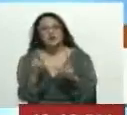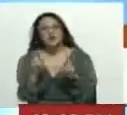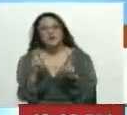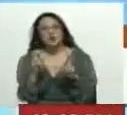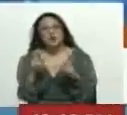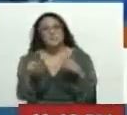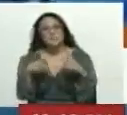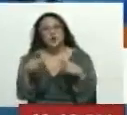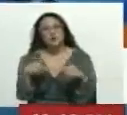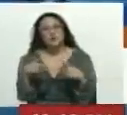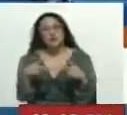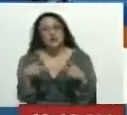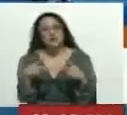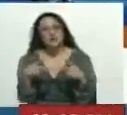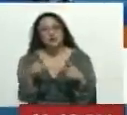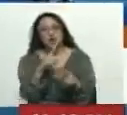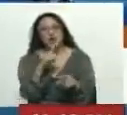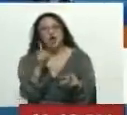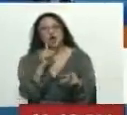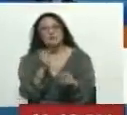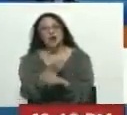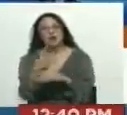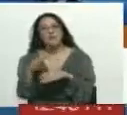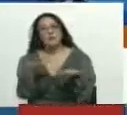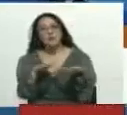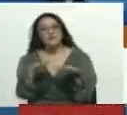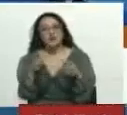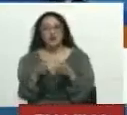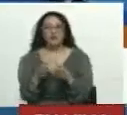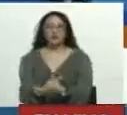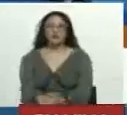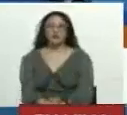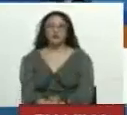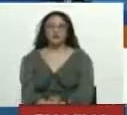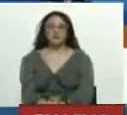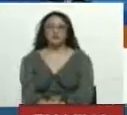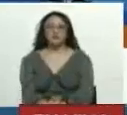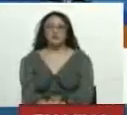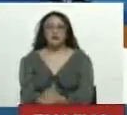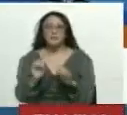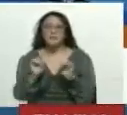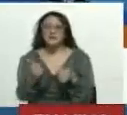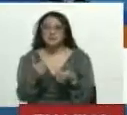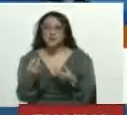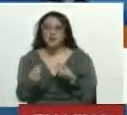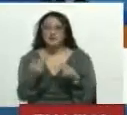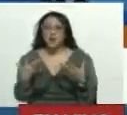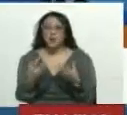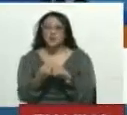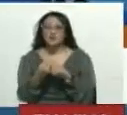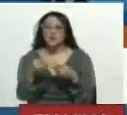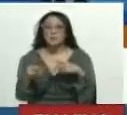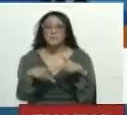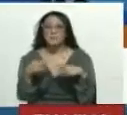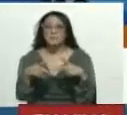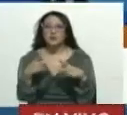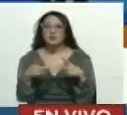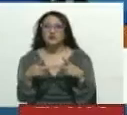que pusimos el nombre de Alba movimientos a principio incluso era para ser junto con el proceso